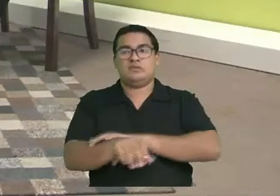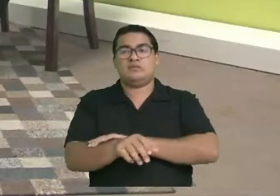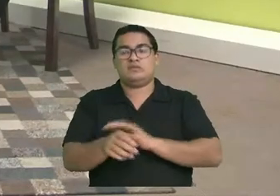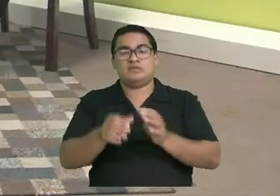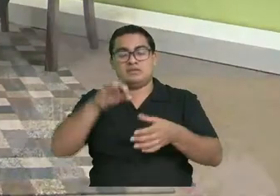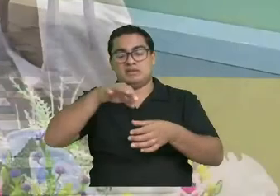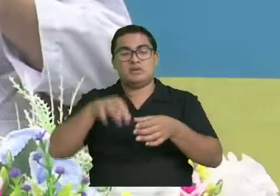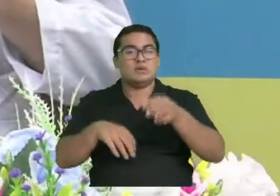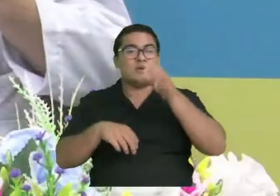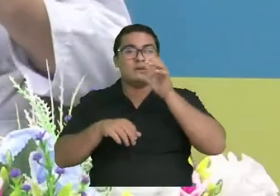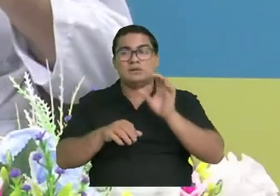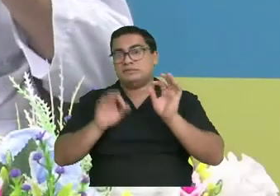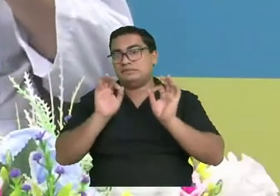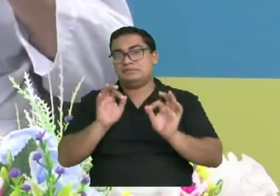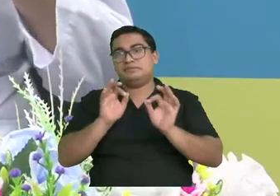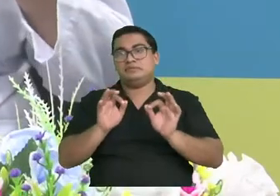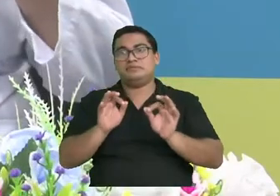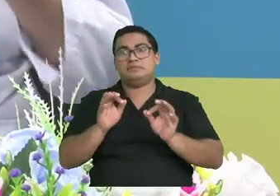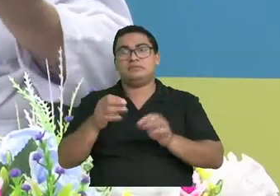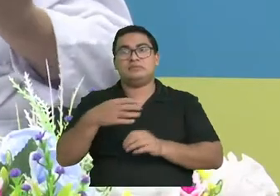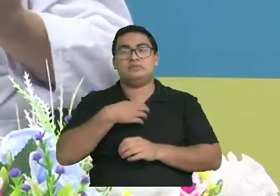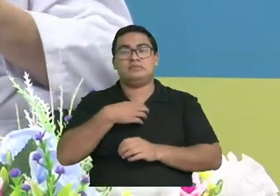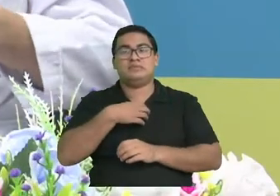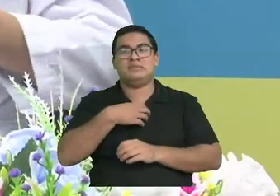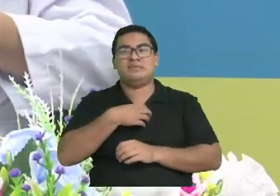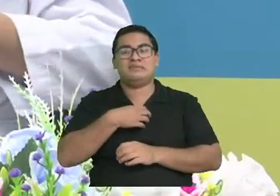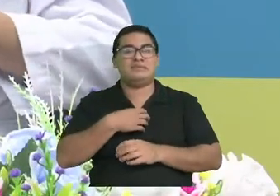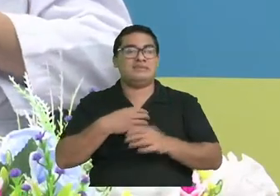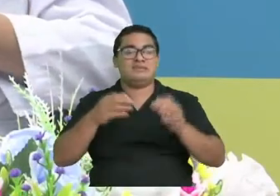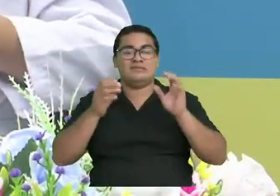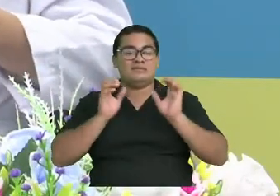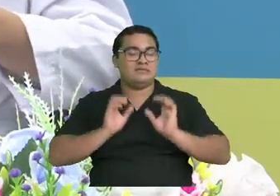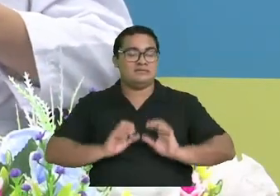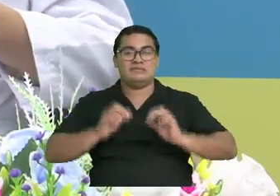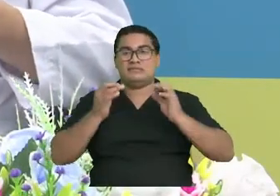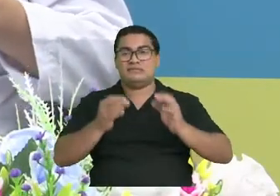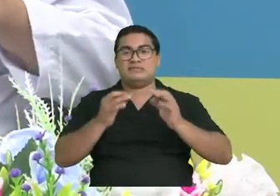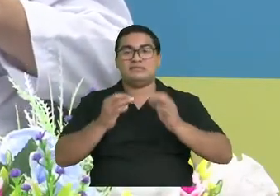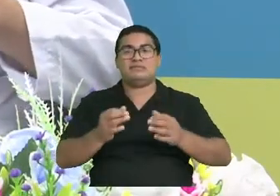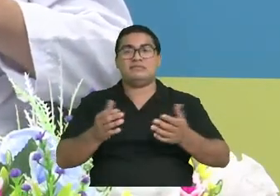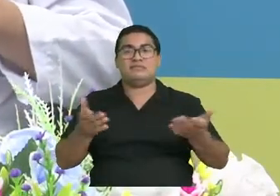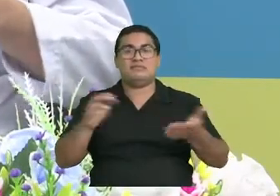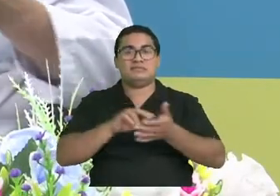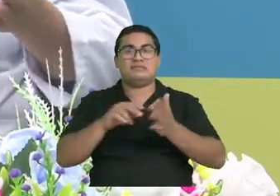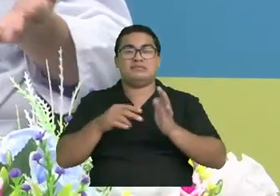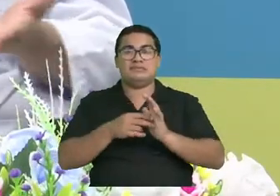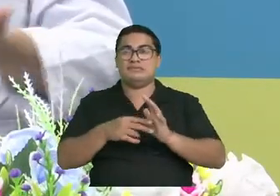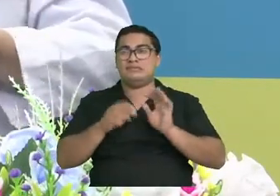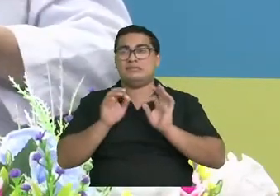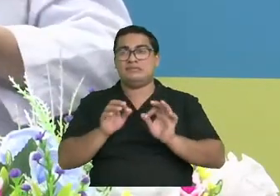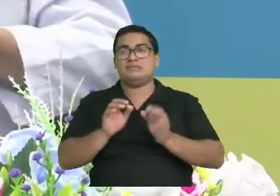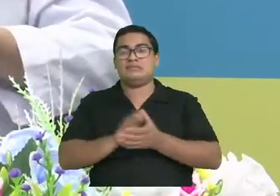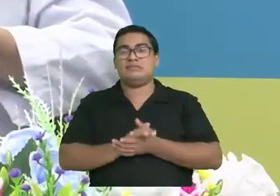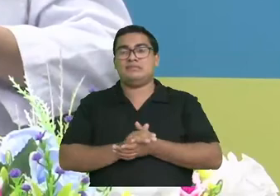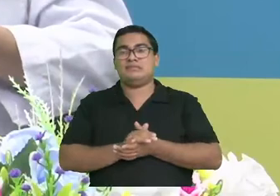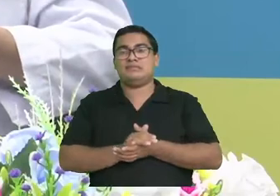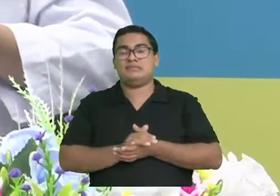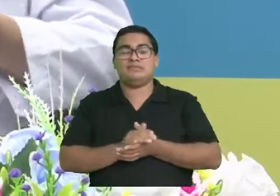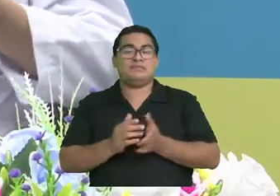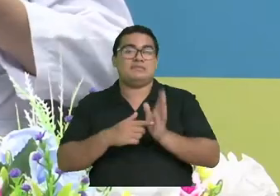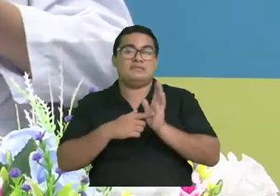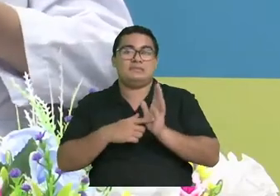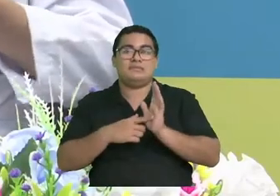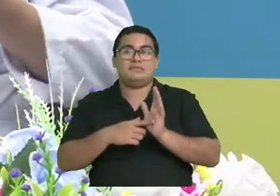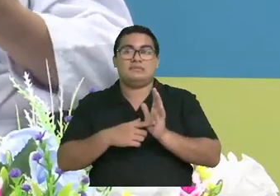bebidas calientes, de tal forma que no tengamos esos cambios bruscos de temperatura que nos desencadenen. Utilizar